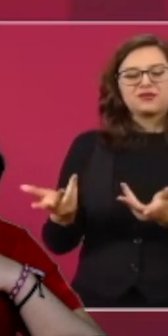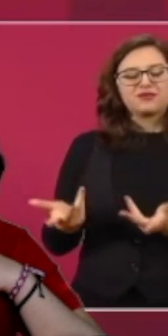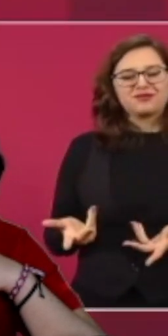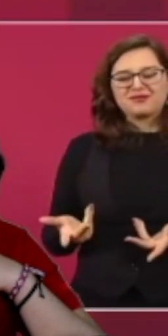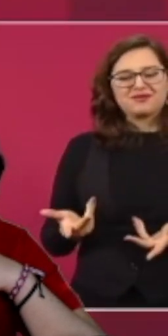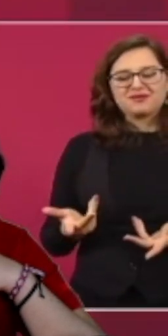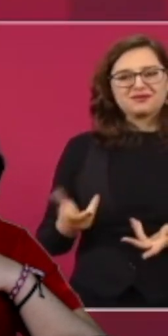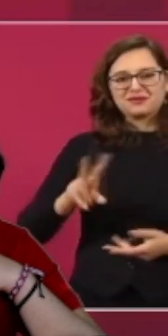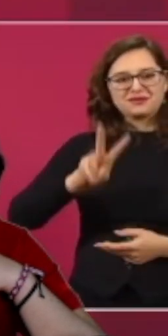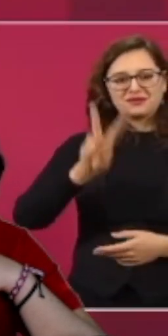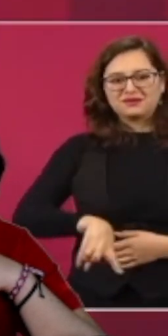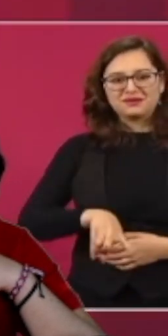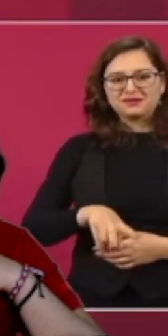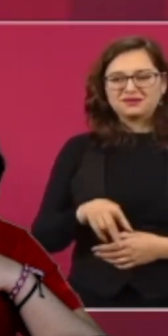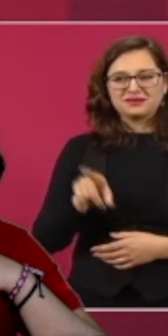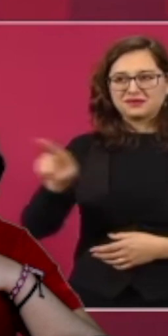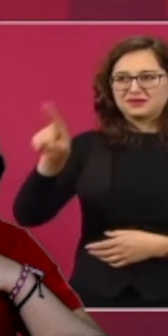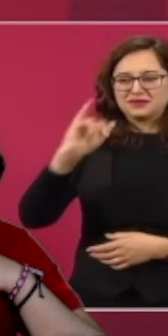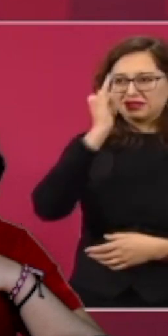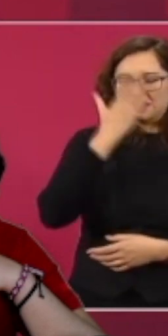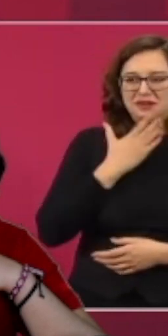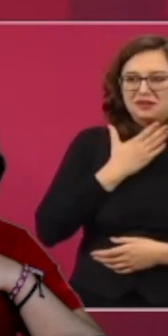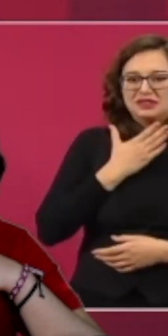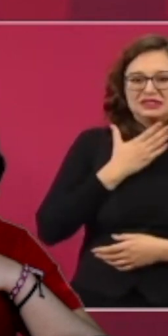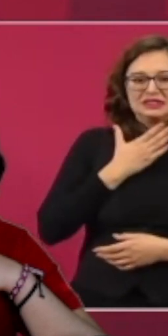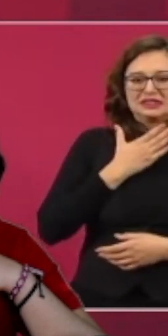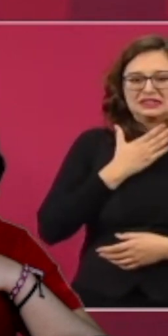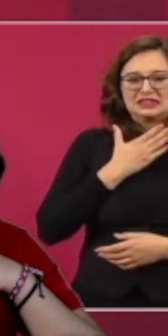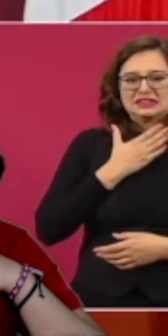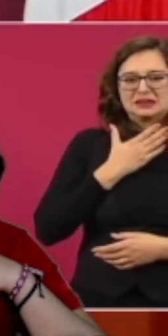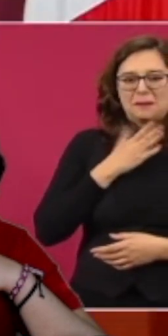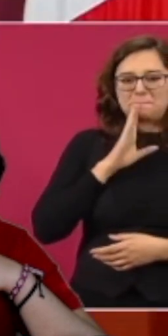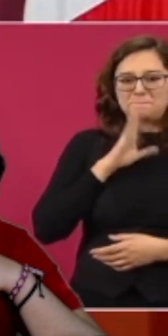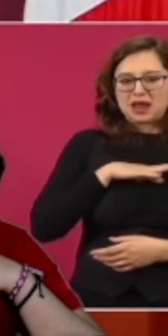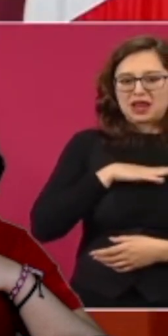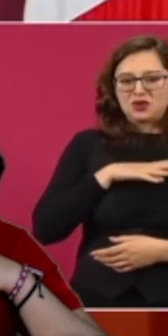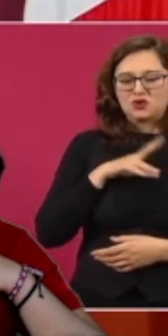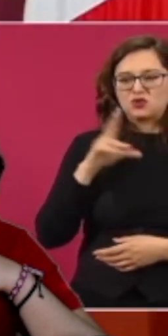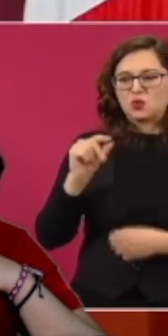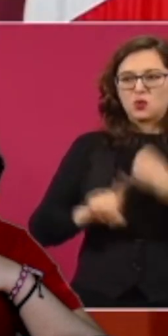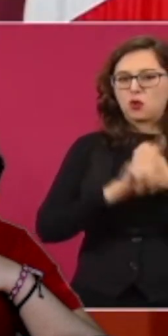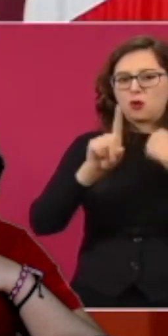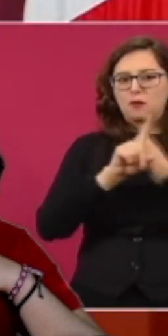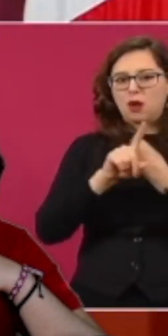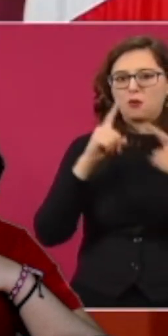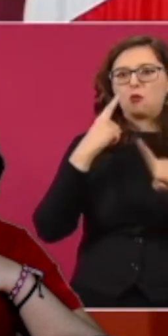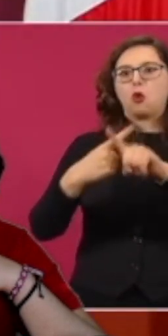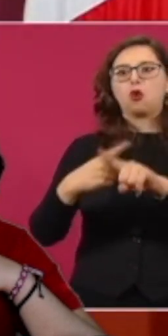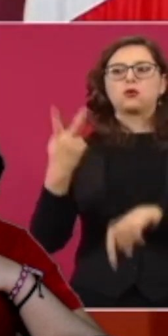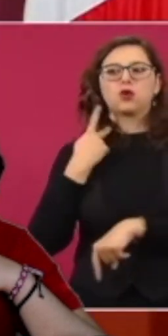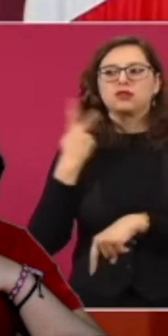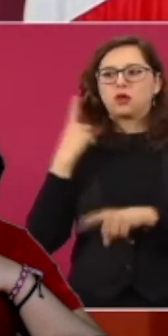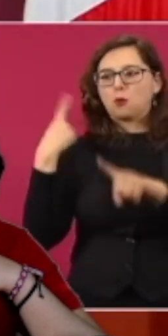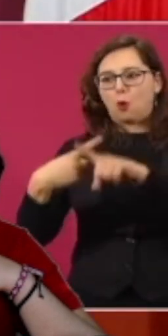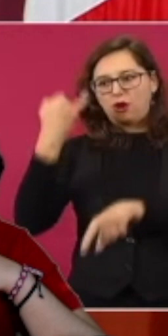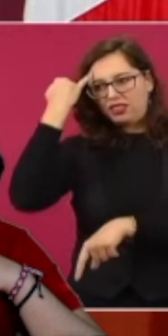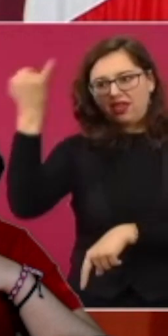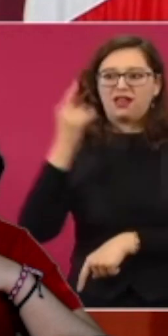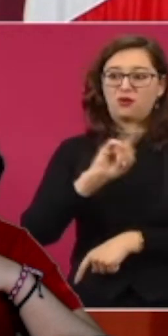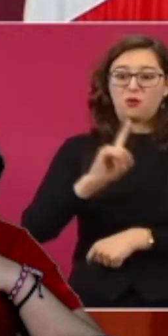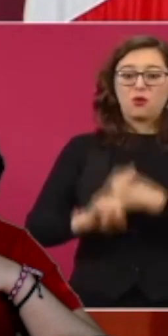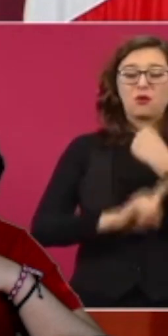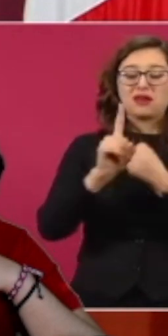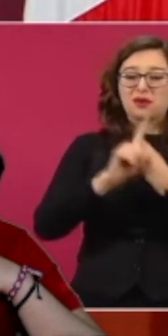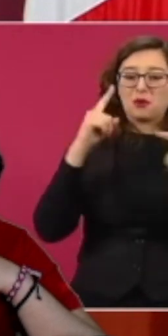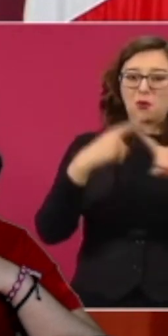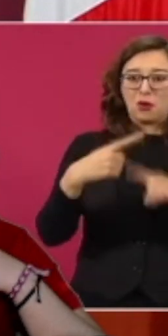termina no siendo una diferencia de tipo ideológico o político, sino una diferencia por dinero,